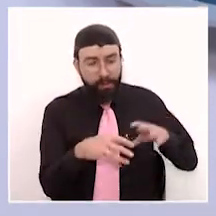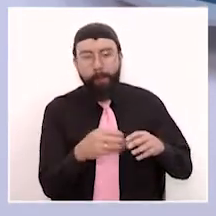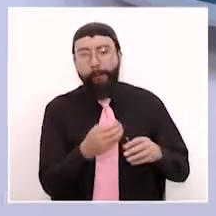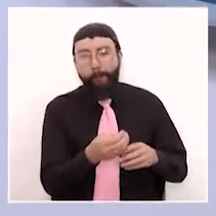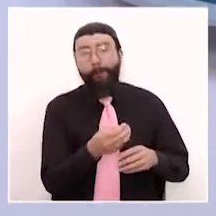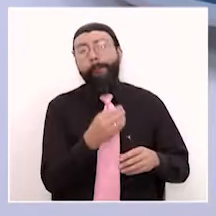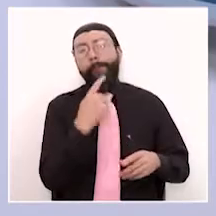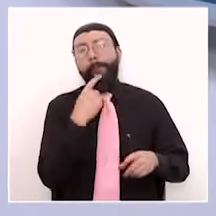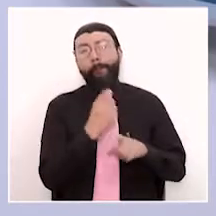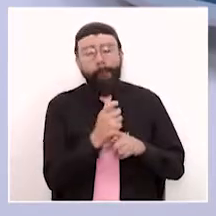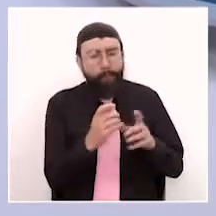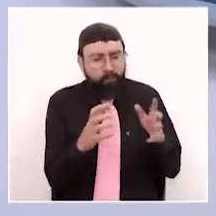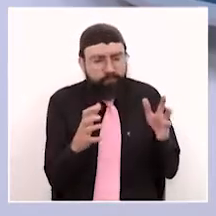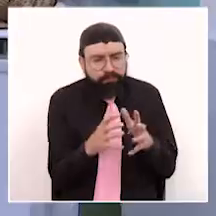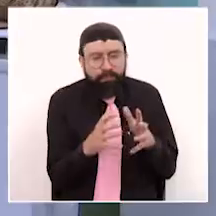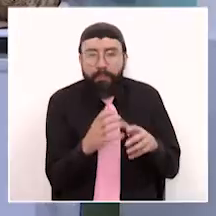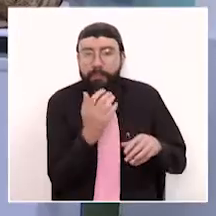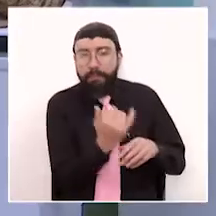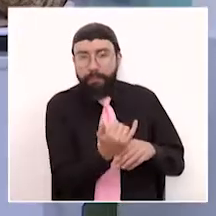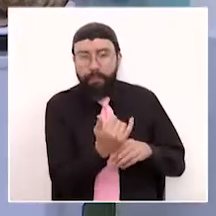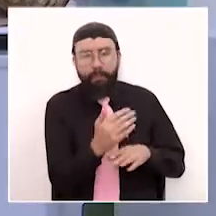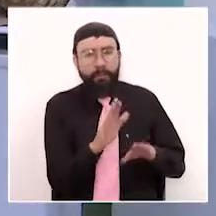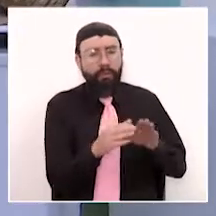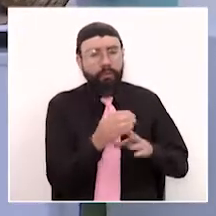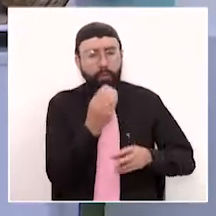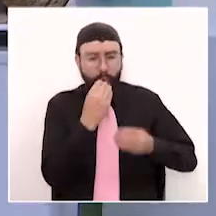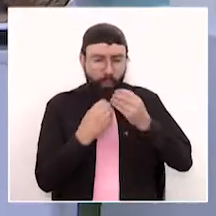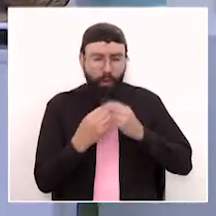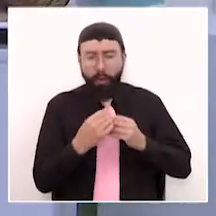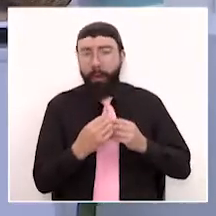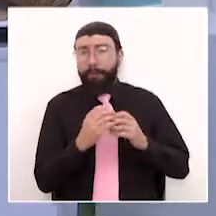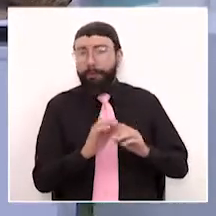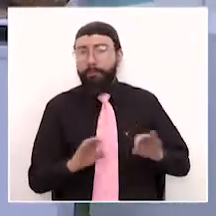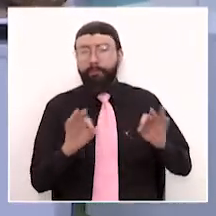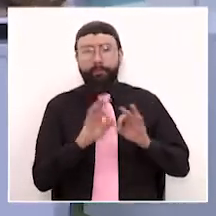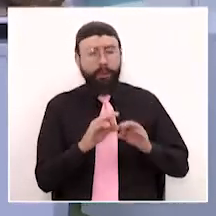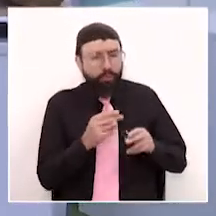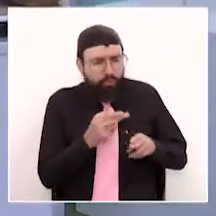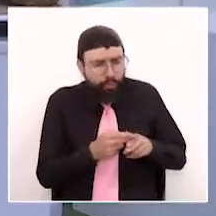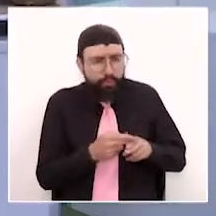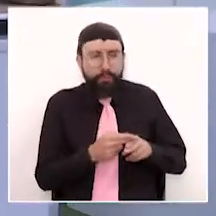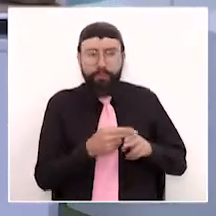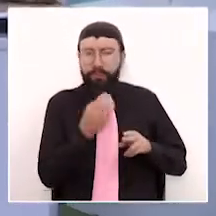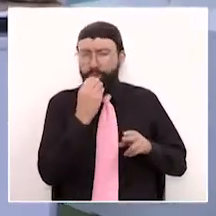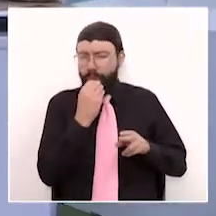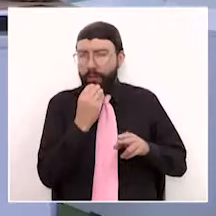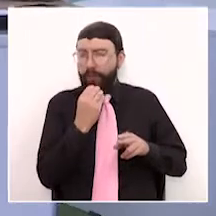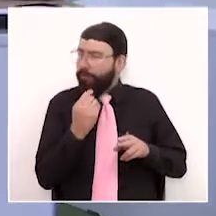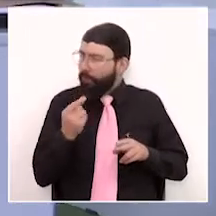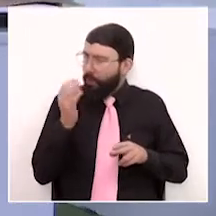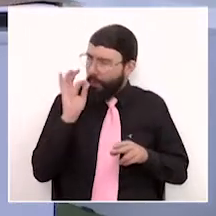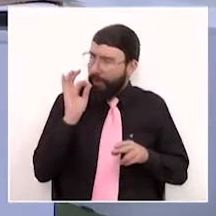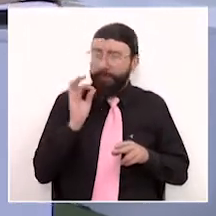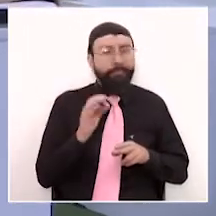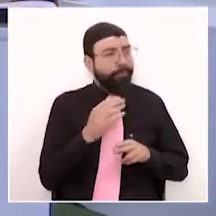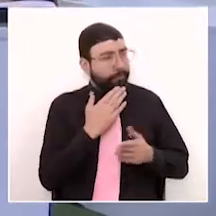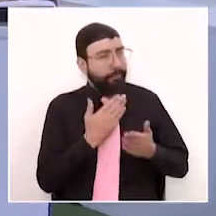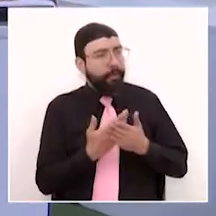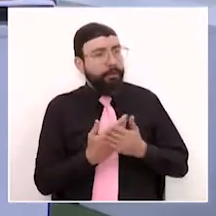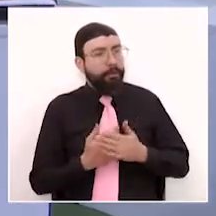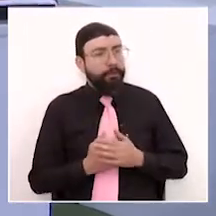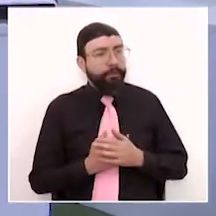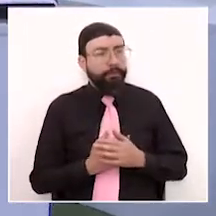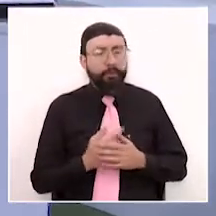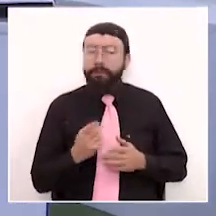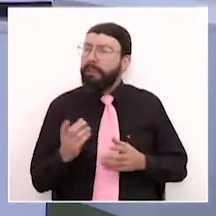tan compacto y es un pan que nos da una saciedad muy importante. Es un pan que está delicioso. Ay, gracias. Sí, también pues